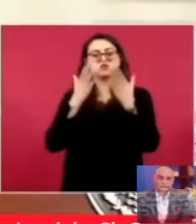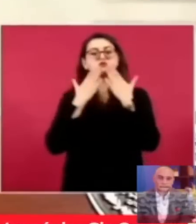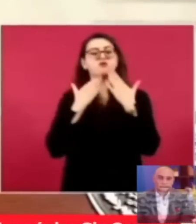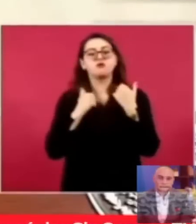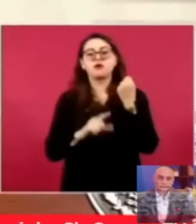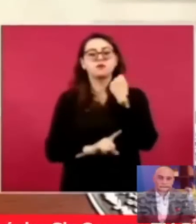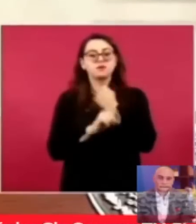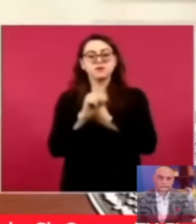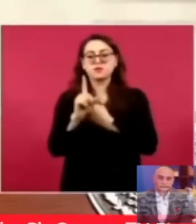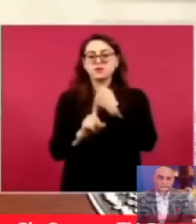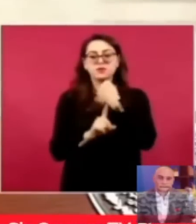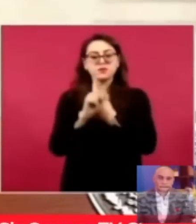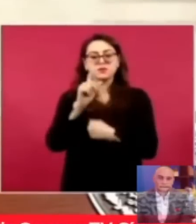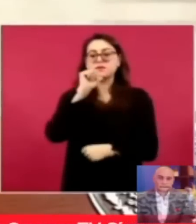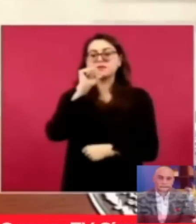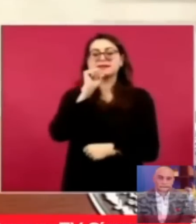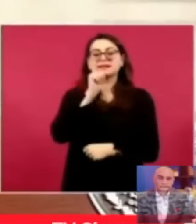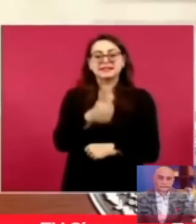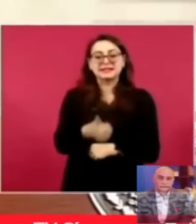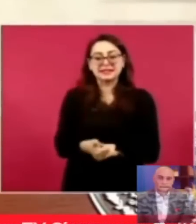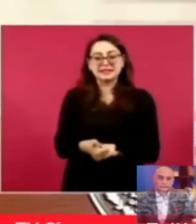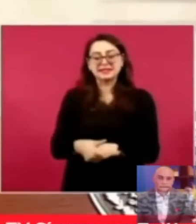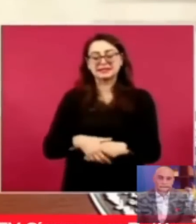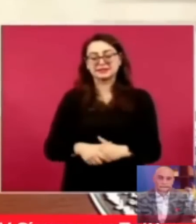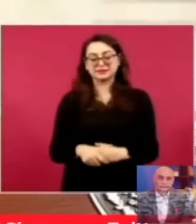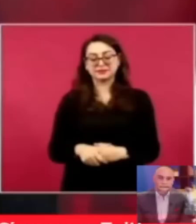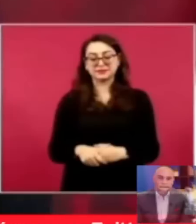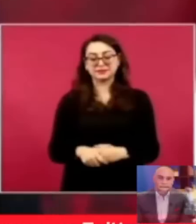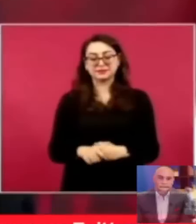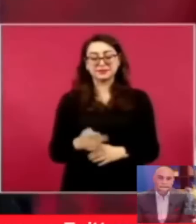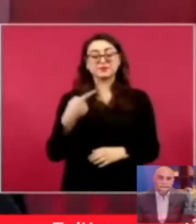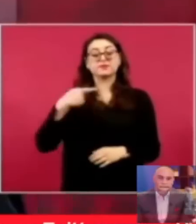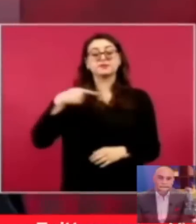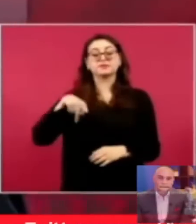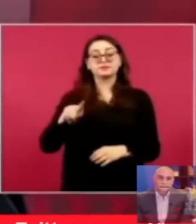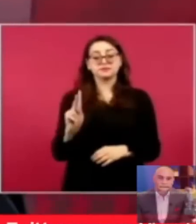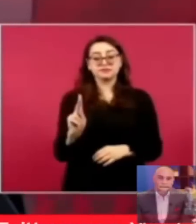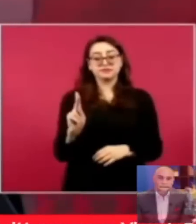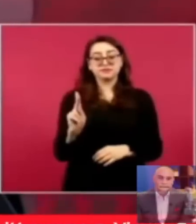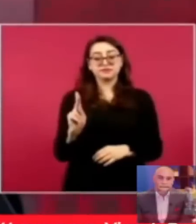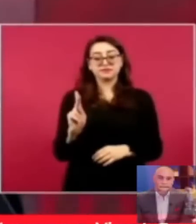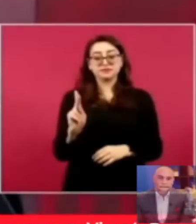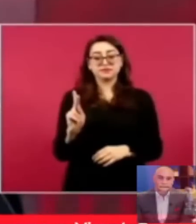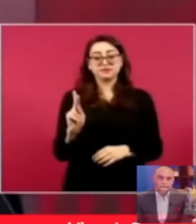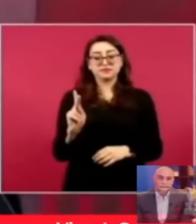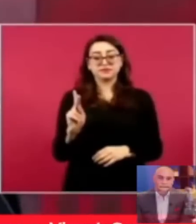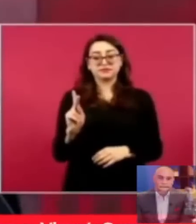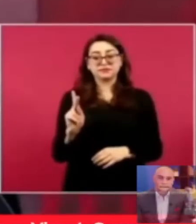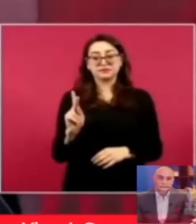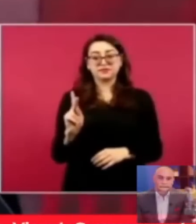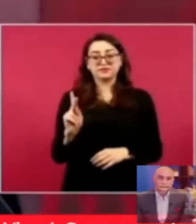y no hay ningún problema en pero sí tenemos